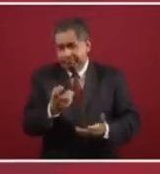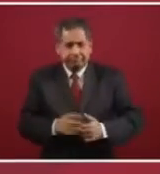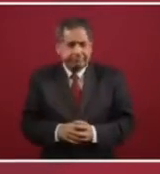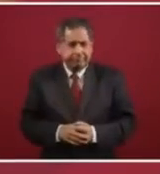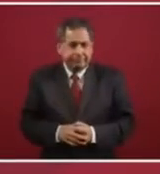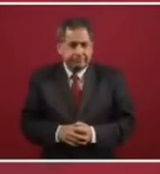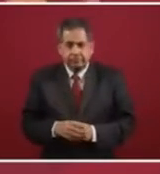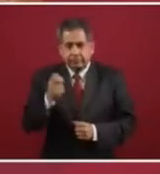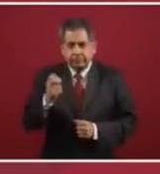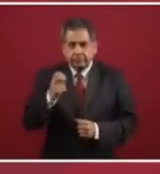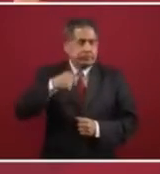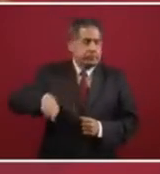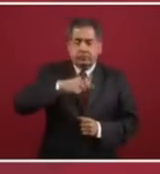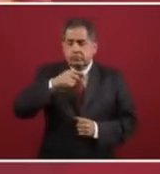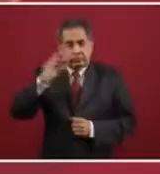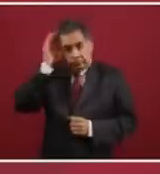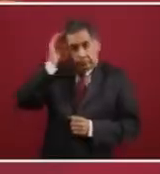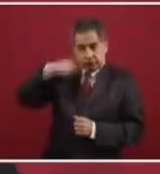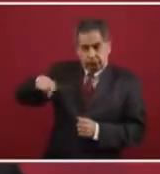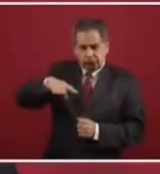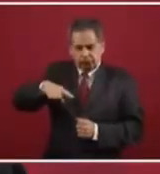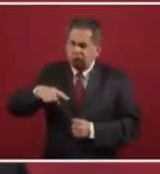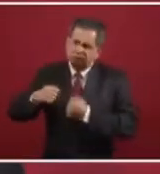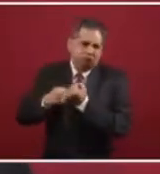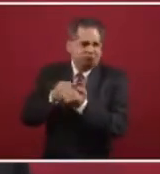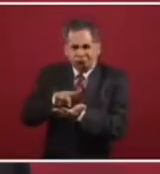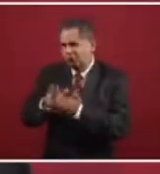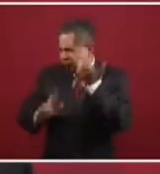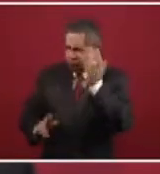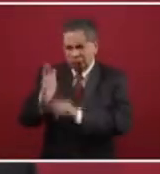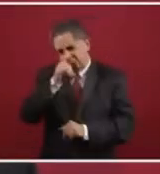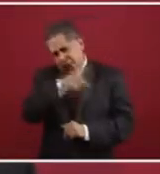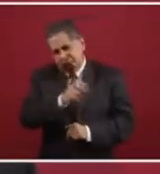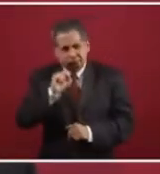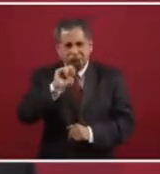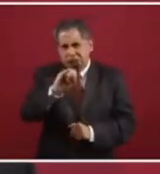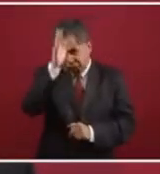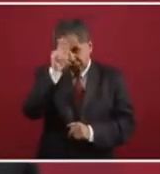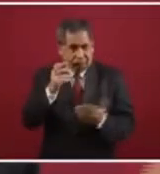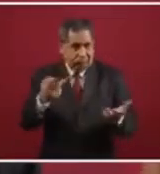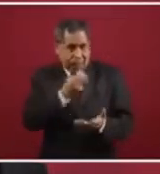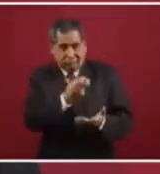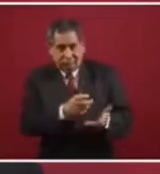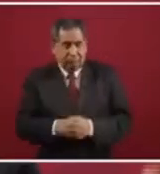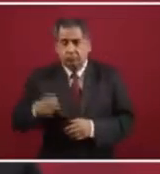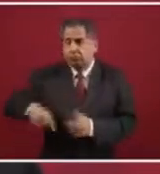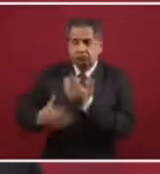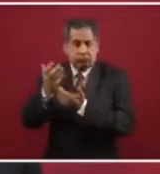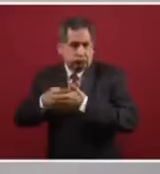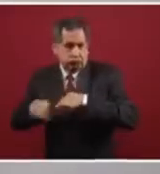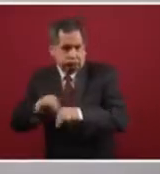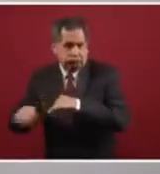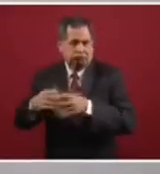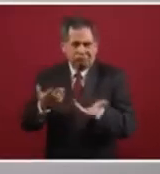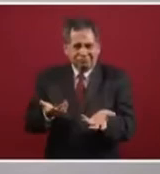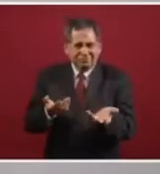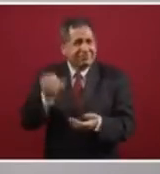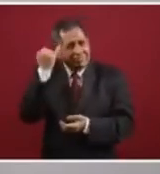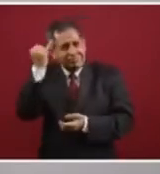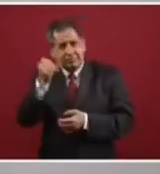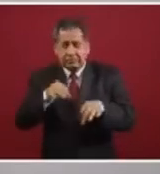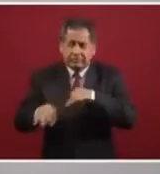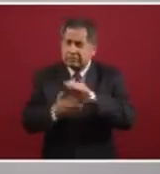Por eso, los violones se andaron en el movimiento revolucionario. Los obreros, lo mismo, tienen que